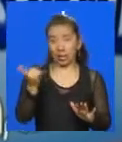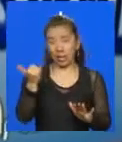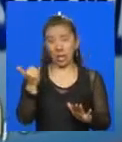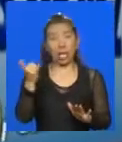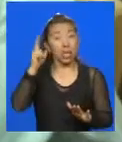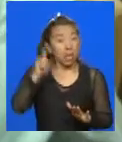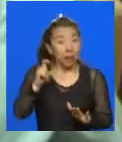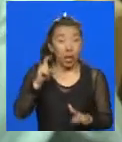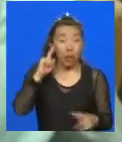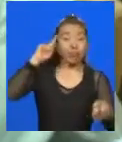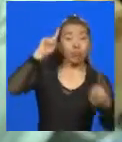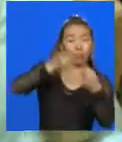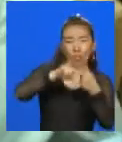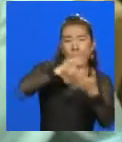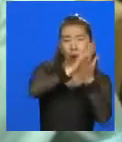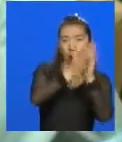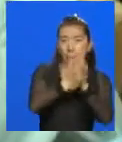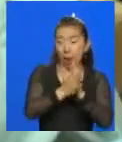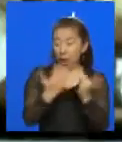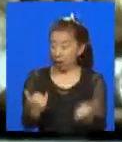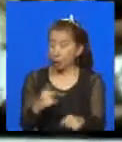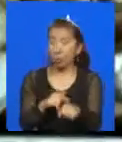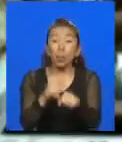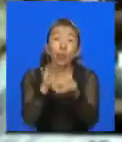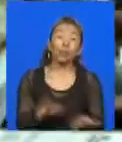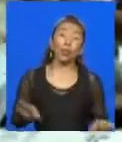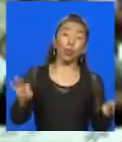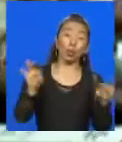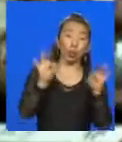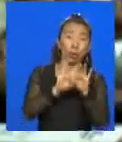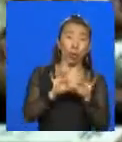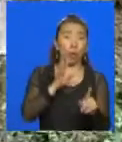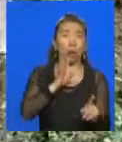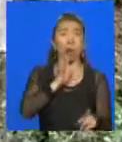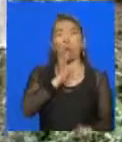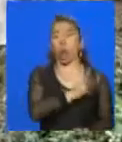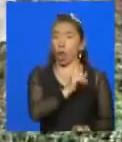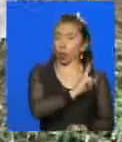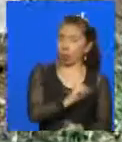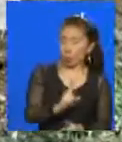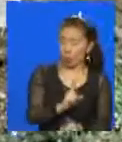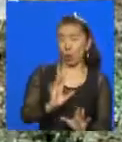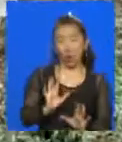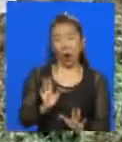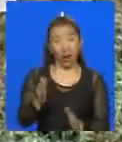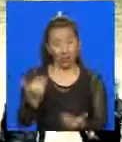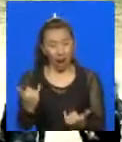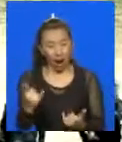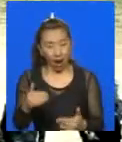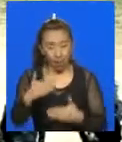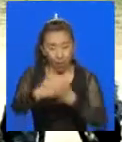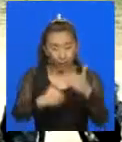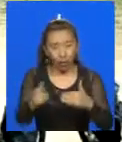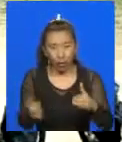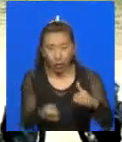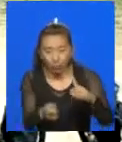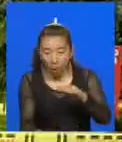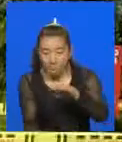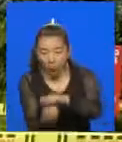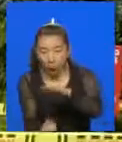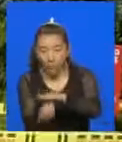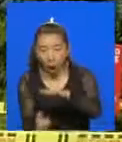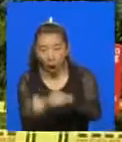por la paz y que no dejarán pasar este momento histórico para los colombianos el proceso de desminado humanitario ya inició en la vereda del